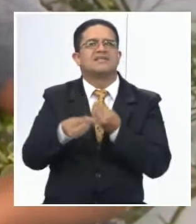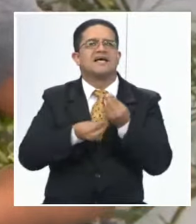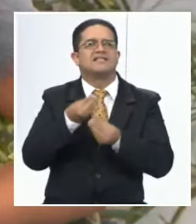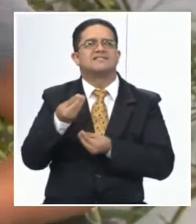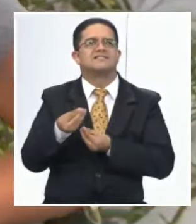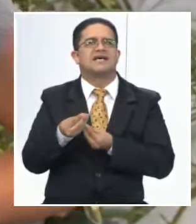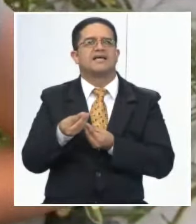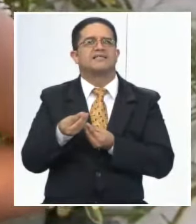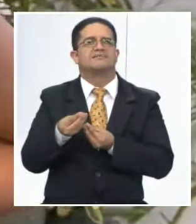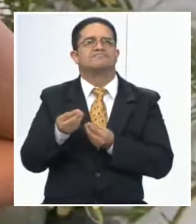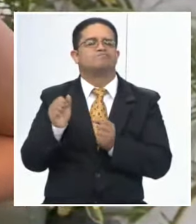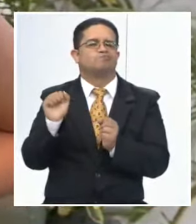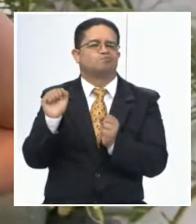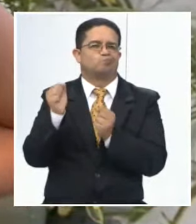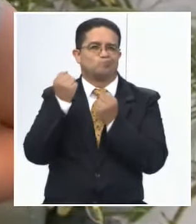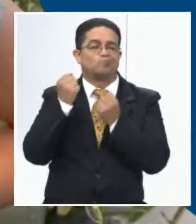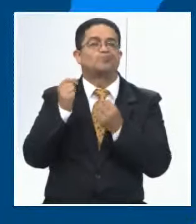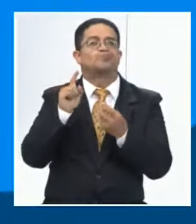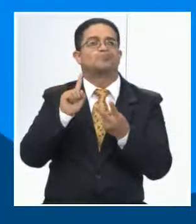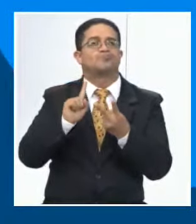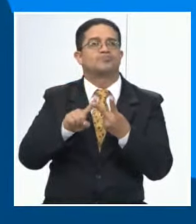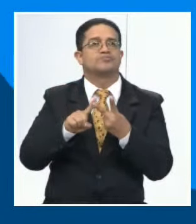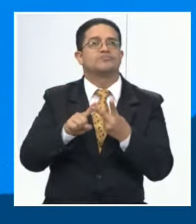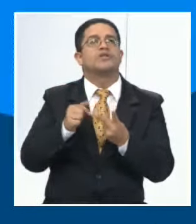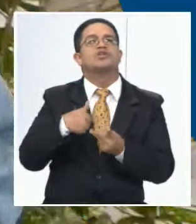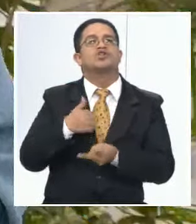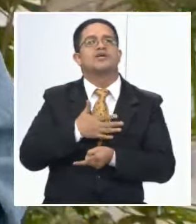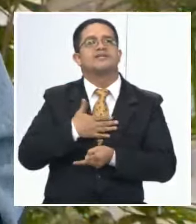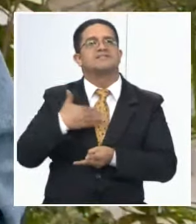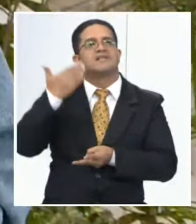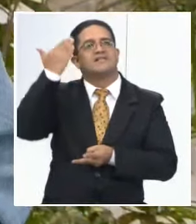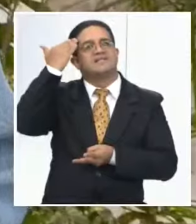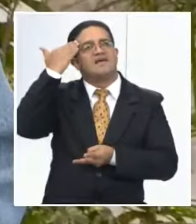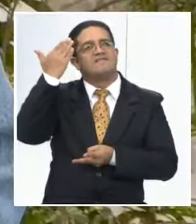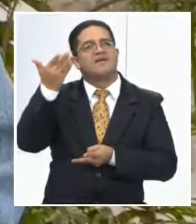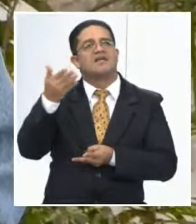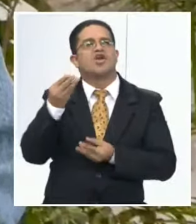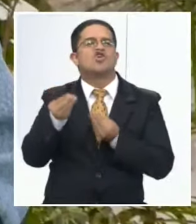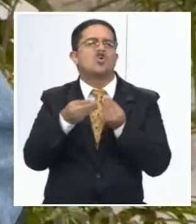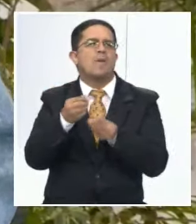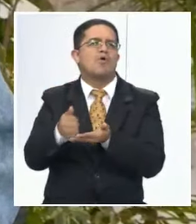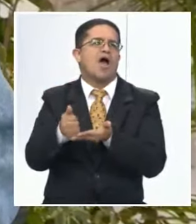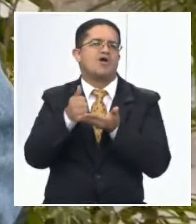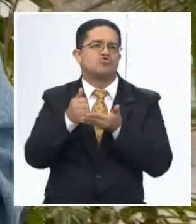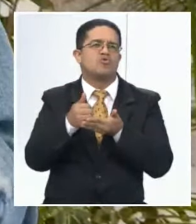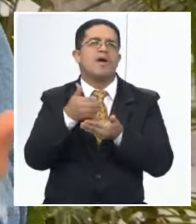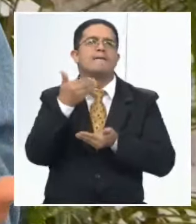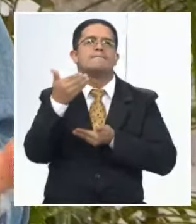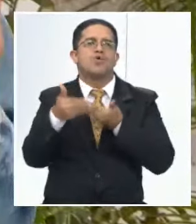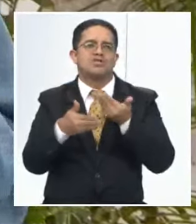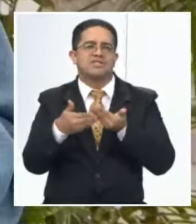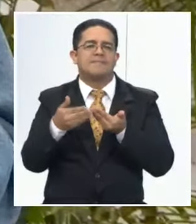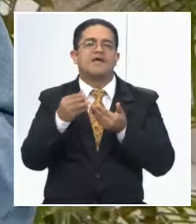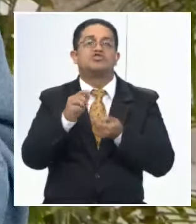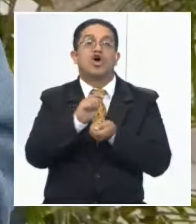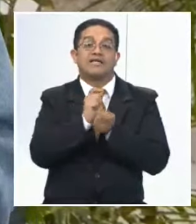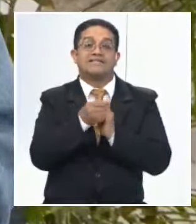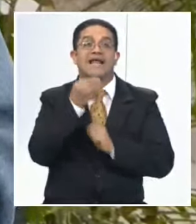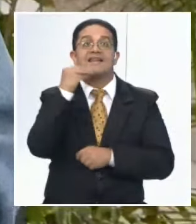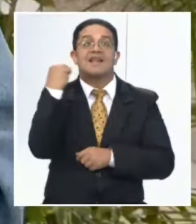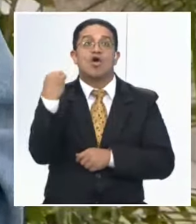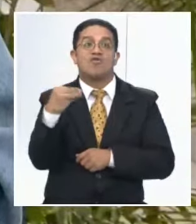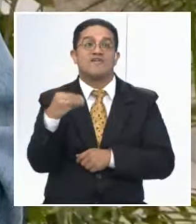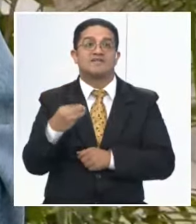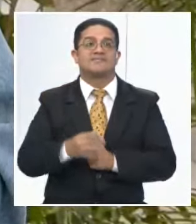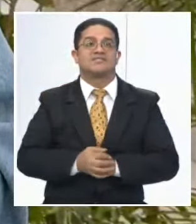personas nos pueden hacer un procedimiento estético? Yo quisiera saber cuáles son los beneficios de los procedimientos de rejuvenecimiento facial